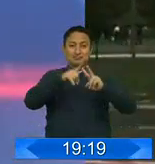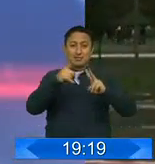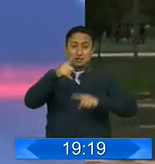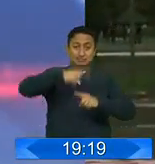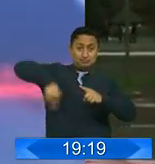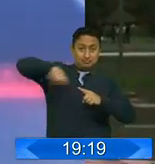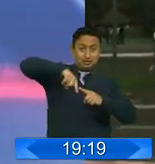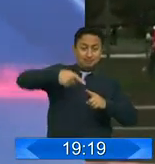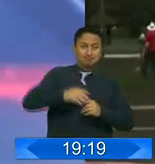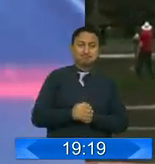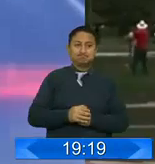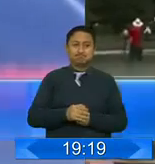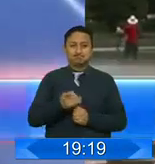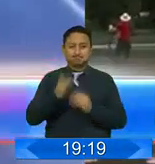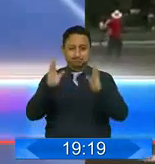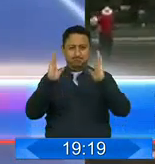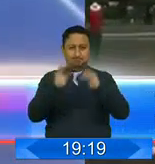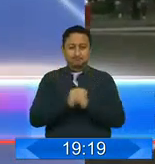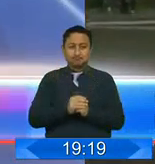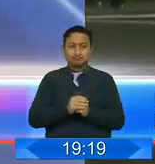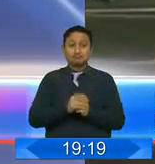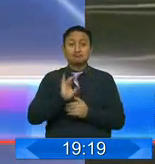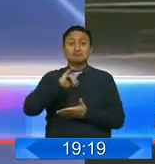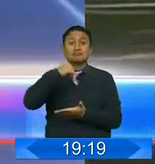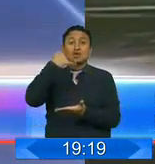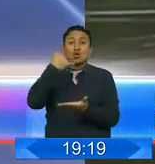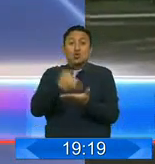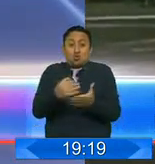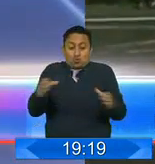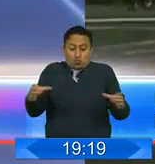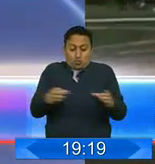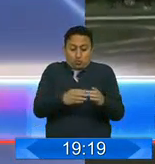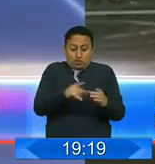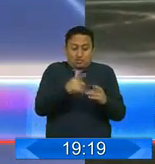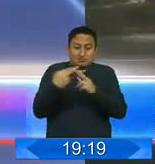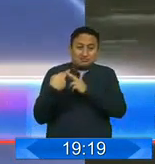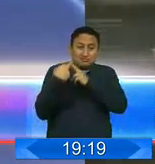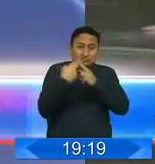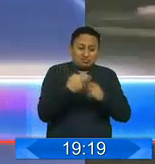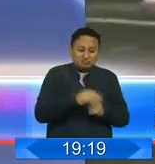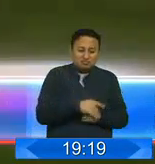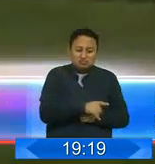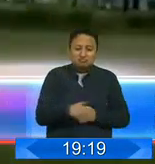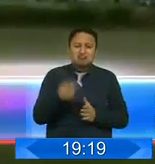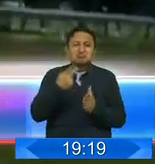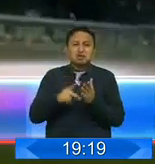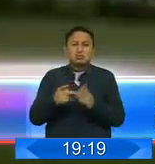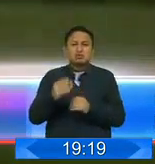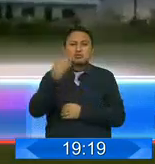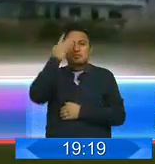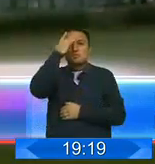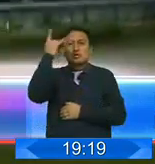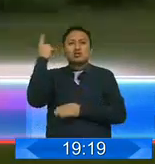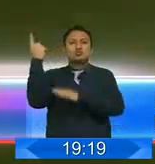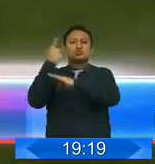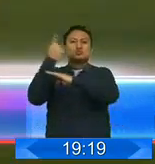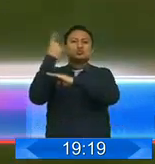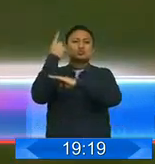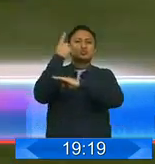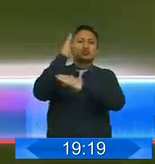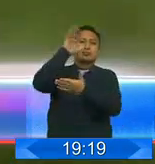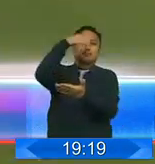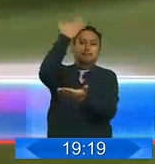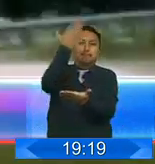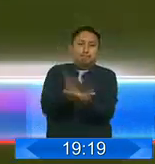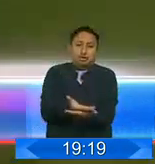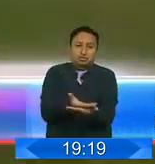al regresar, mucha atención, una junta de investigación será la encargada de analizar las causas que provocaron la